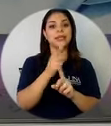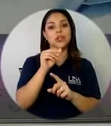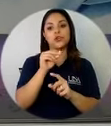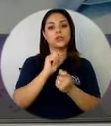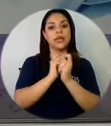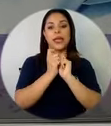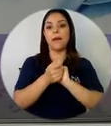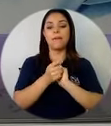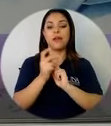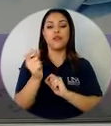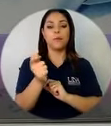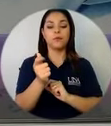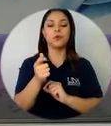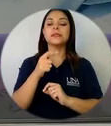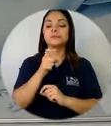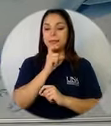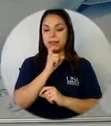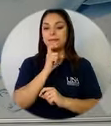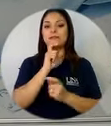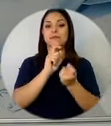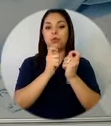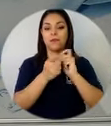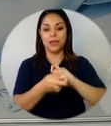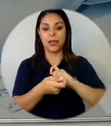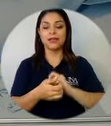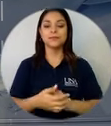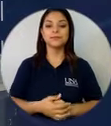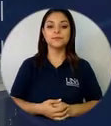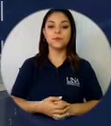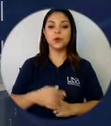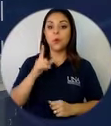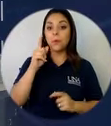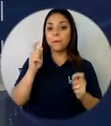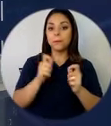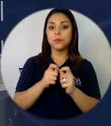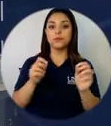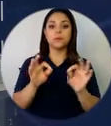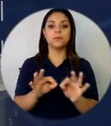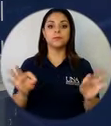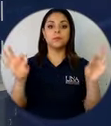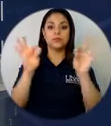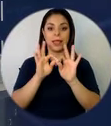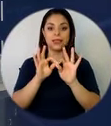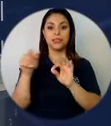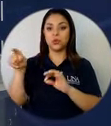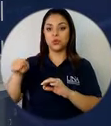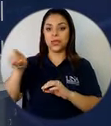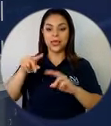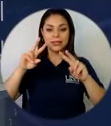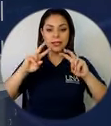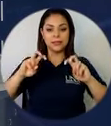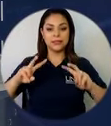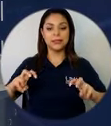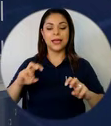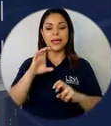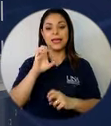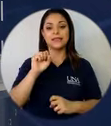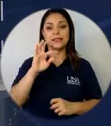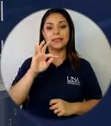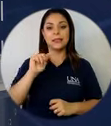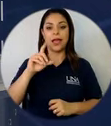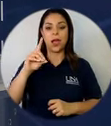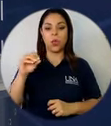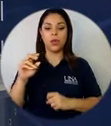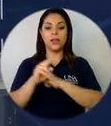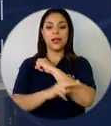mañana, que son más difíciles de modificar. Otro punto importante que ustedes mencionan en los análisis que han hecho sobre estos temas en el programa Estado de la Nación es